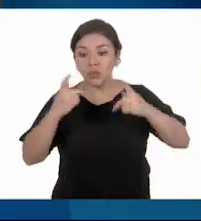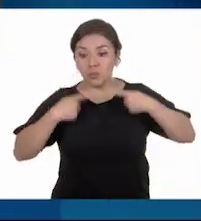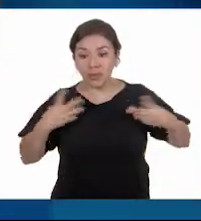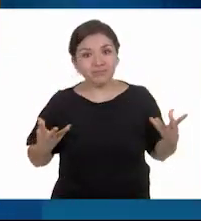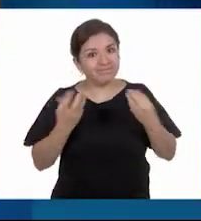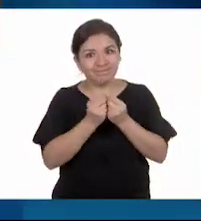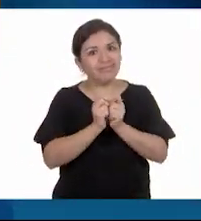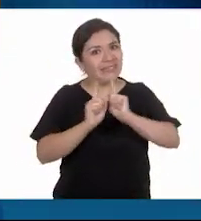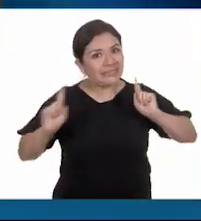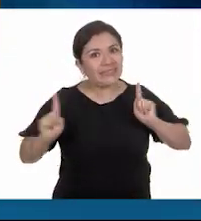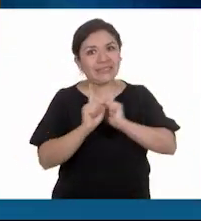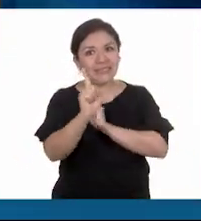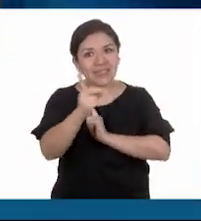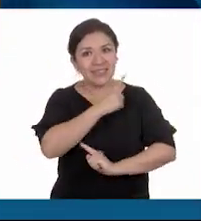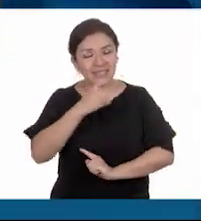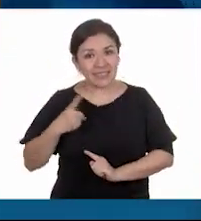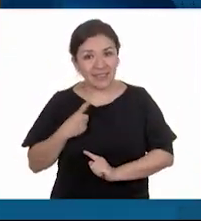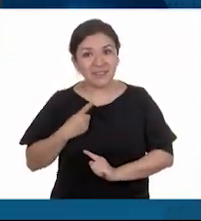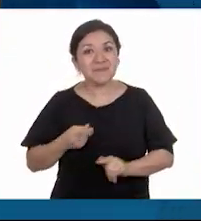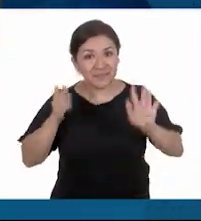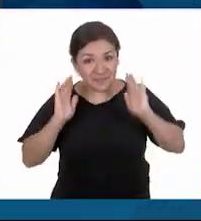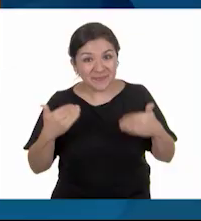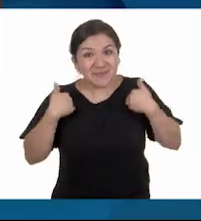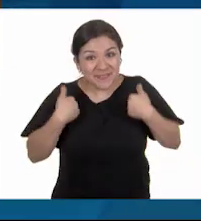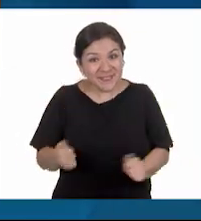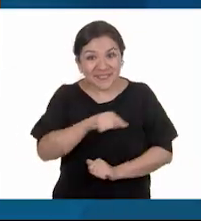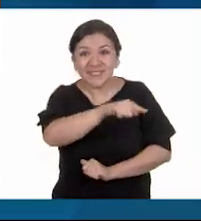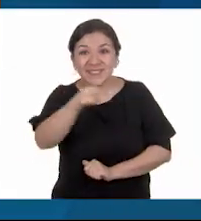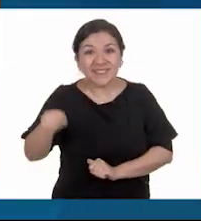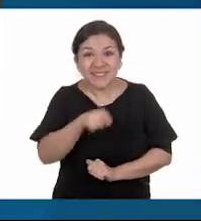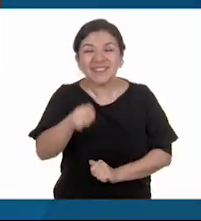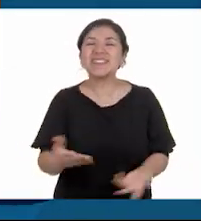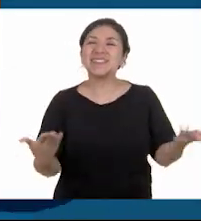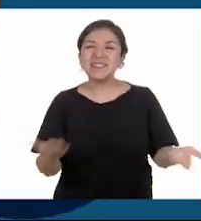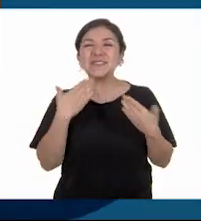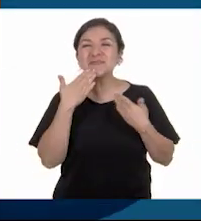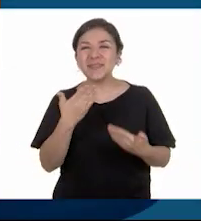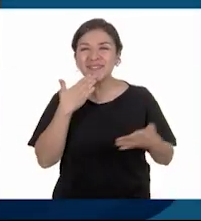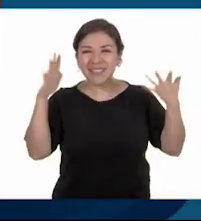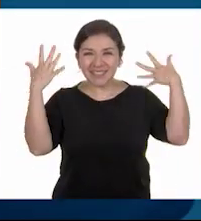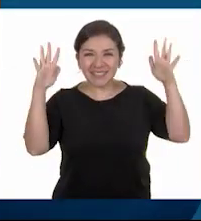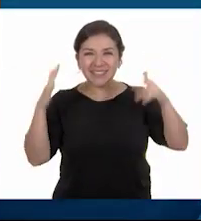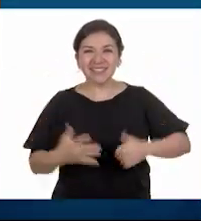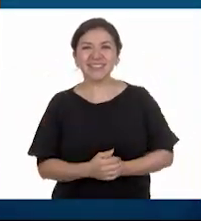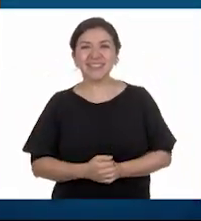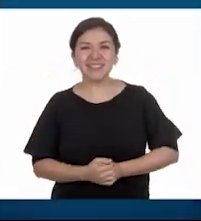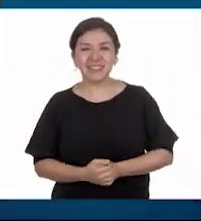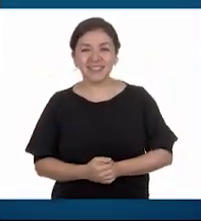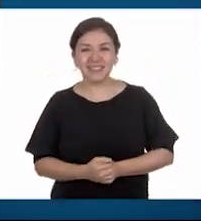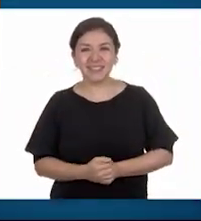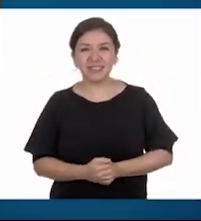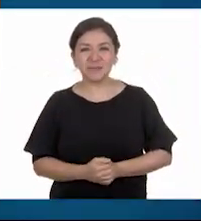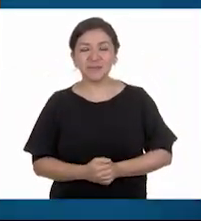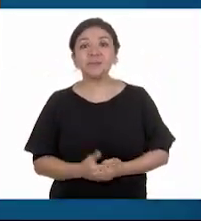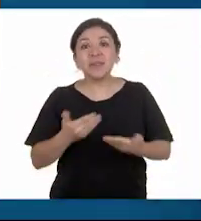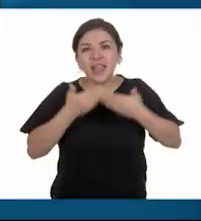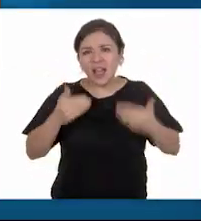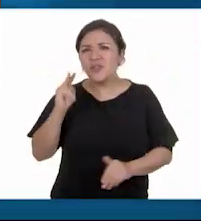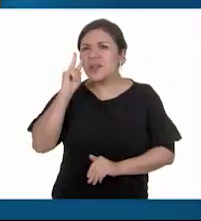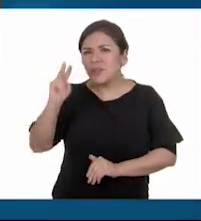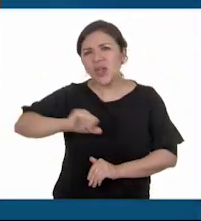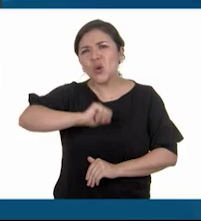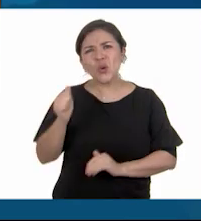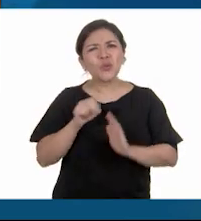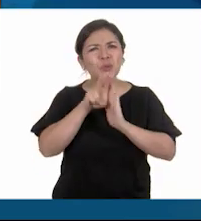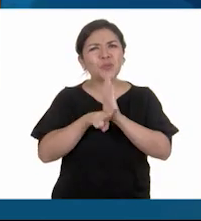sana distancia. ¿Listas? ¿Listos? ¡Muy bien! ¡Vamos a ver